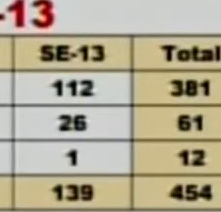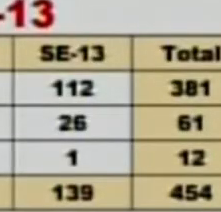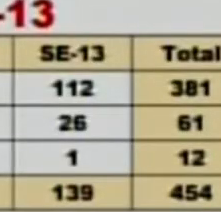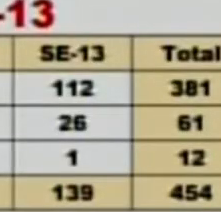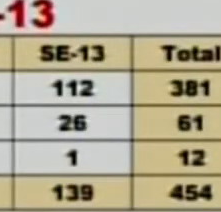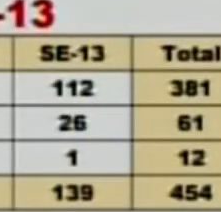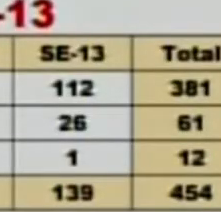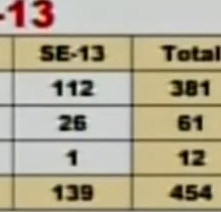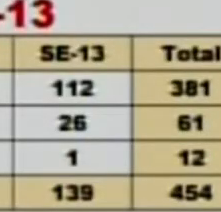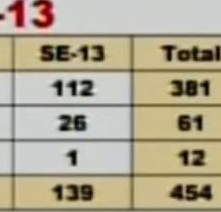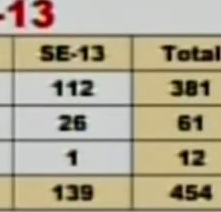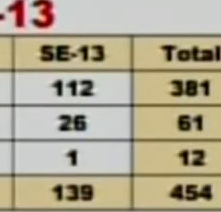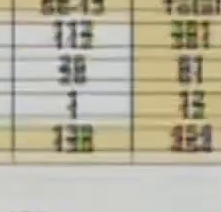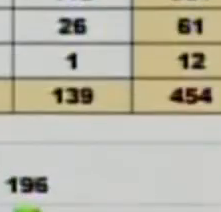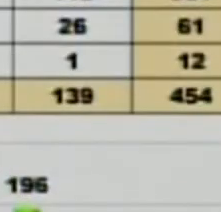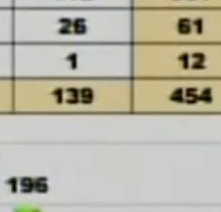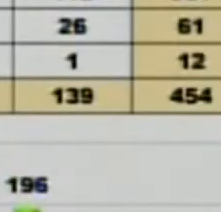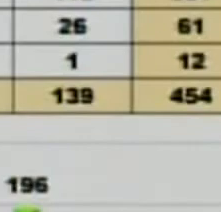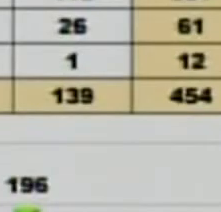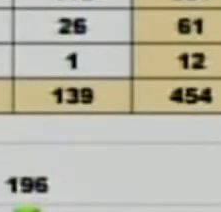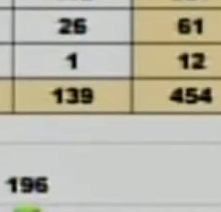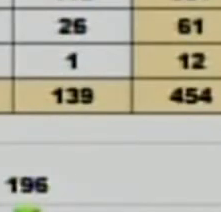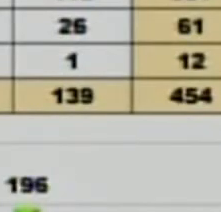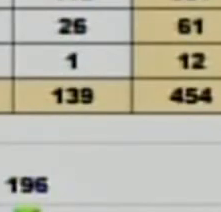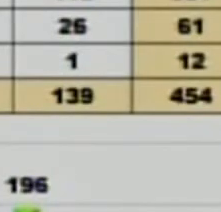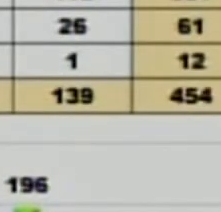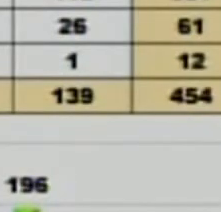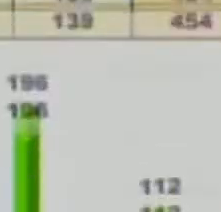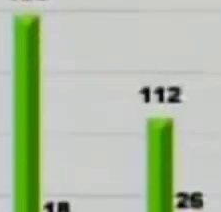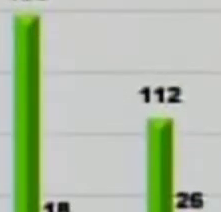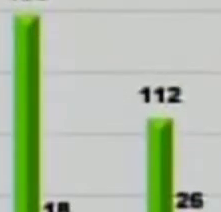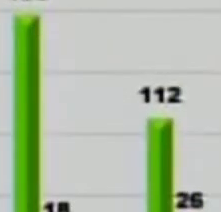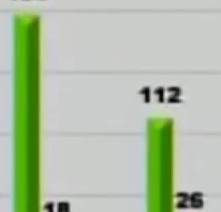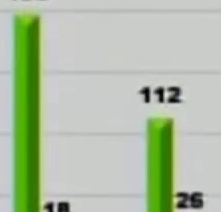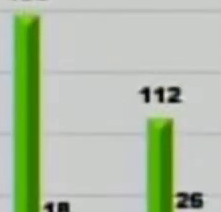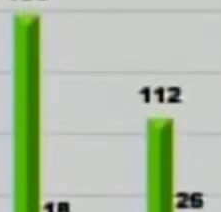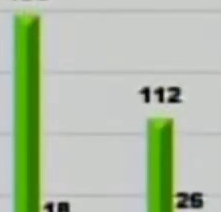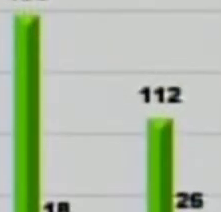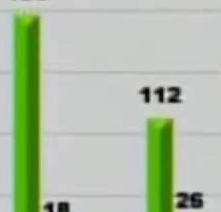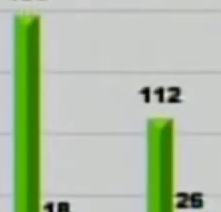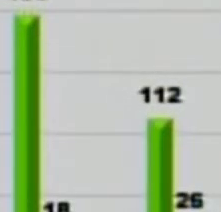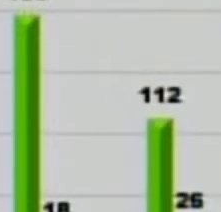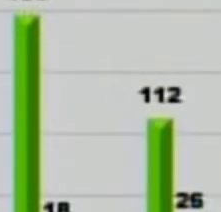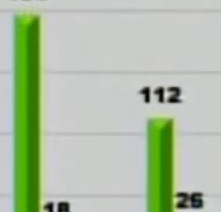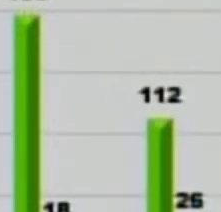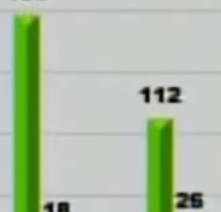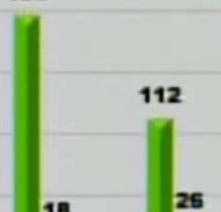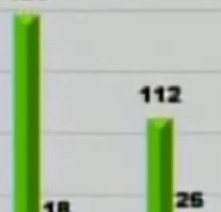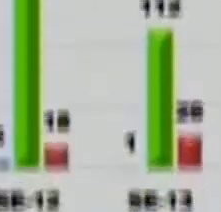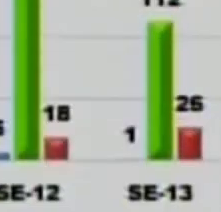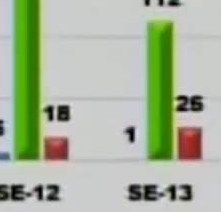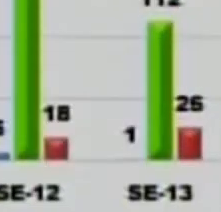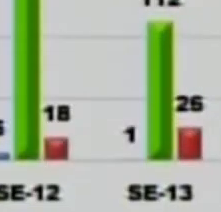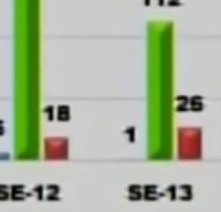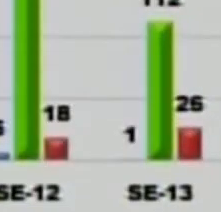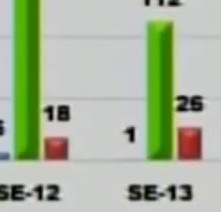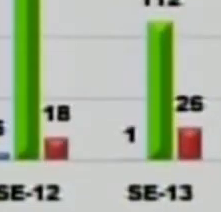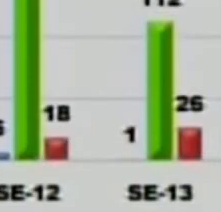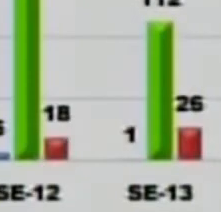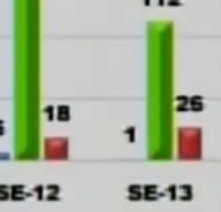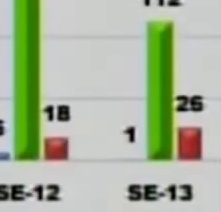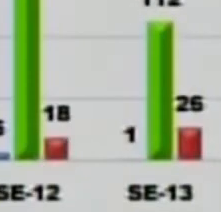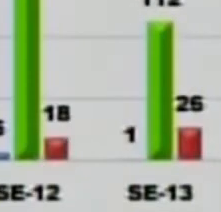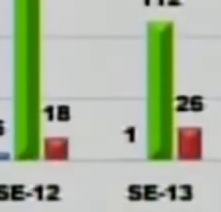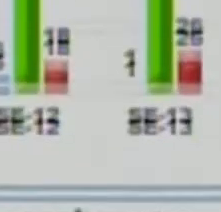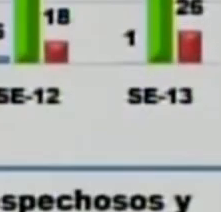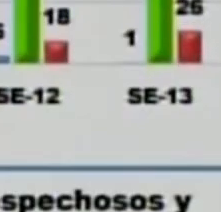locales paciente de sexo femenino de 78 años de edad paciente de sexo femenino de 26